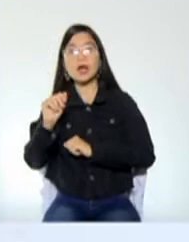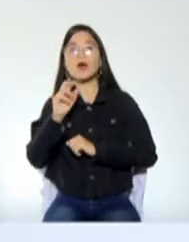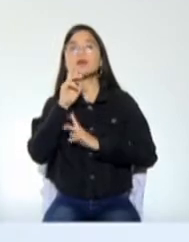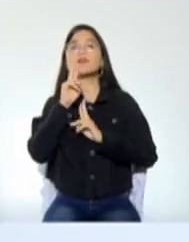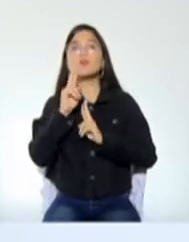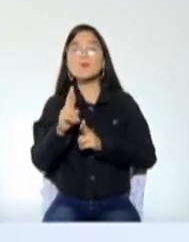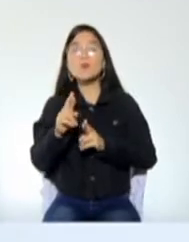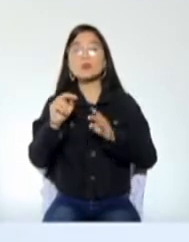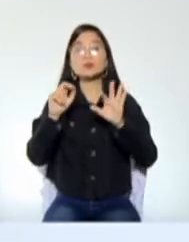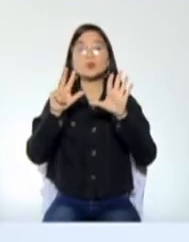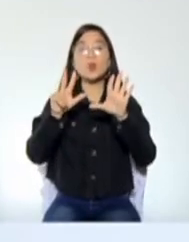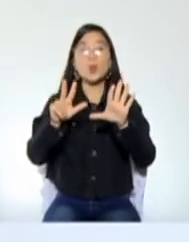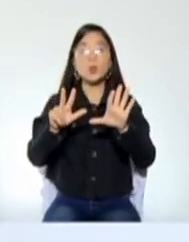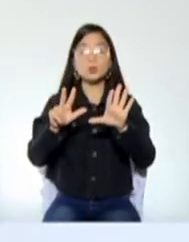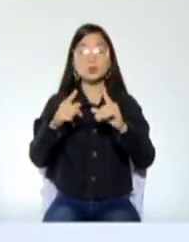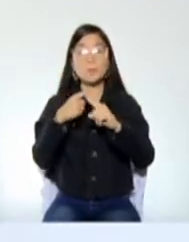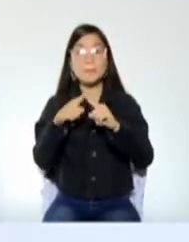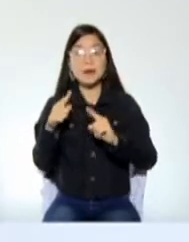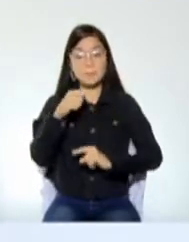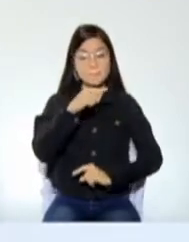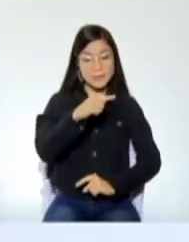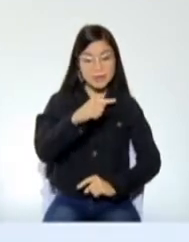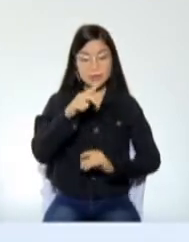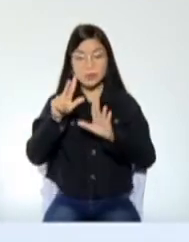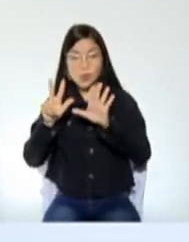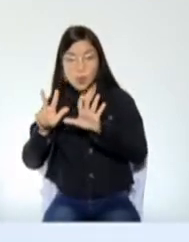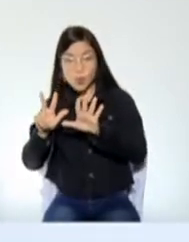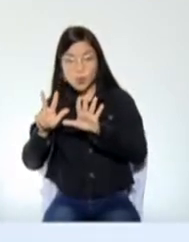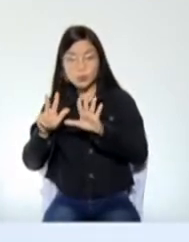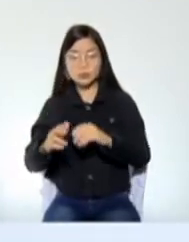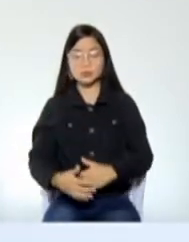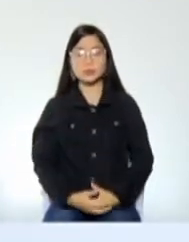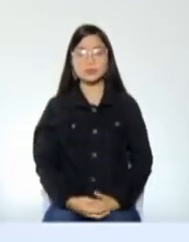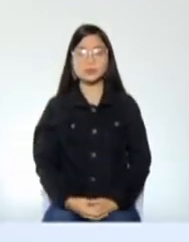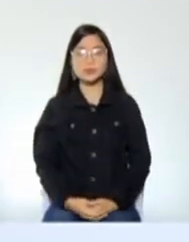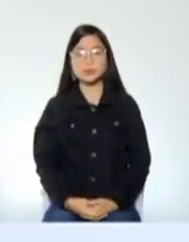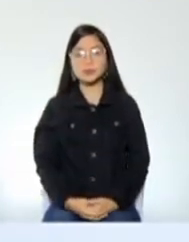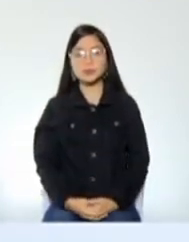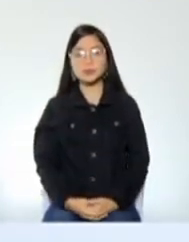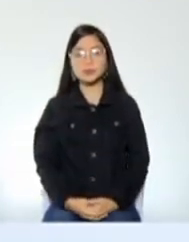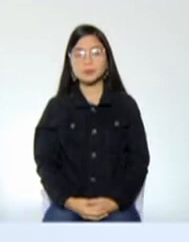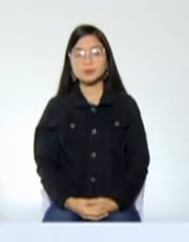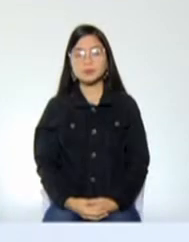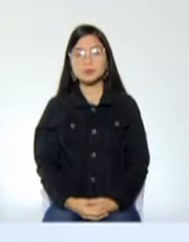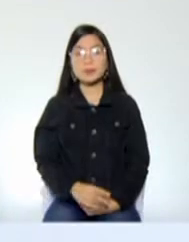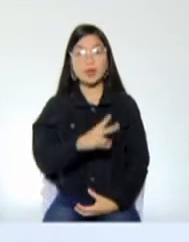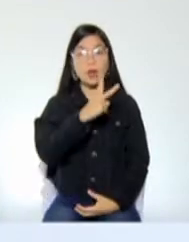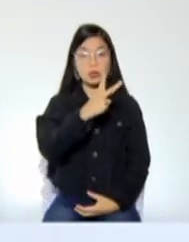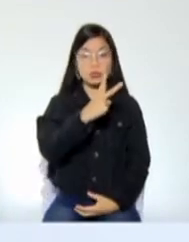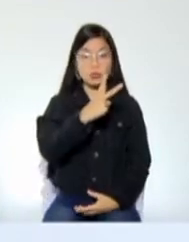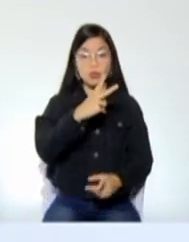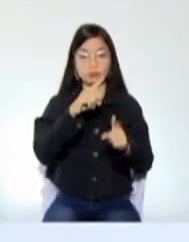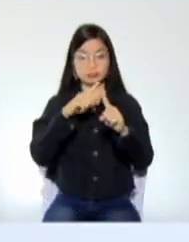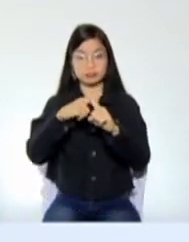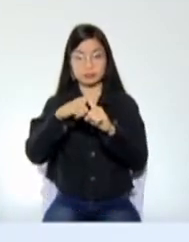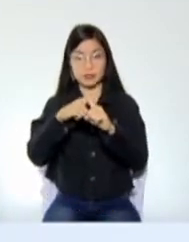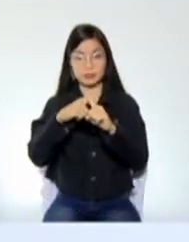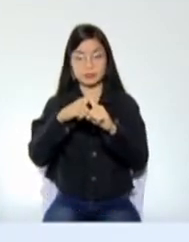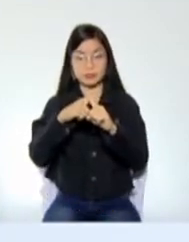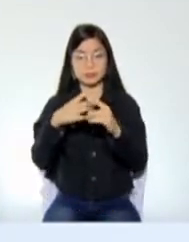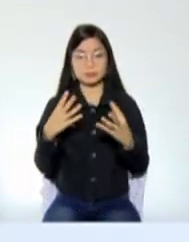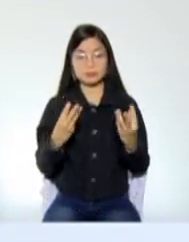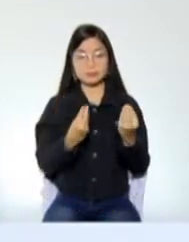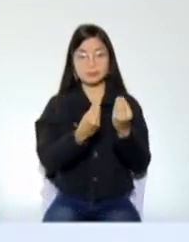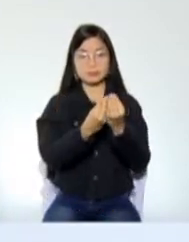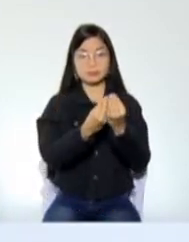8, sino menos 8. Observamos también que como el 2 está acompañando a la X, si entre ellos